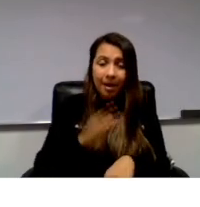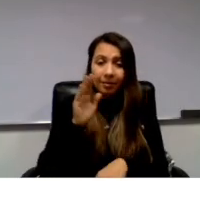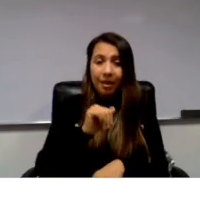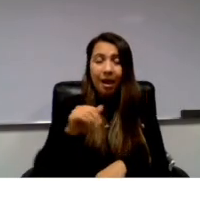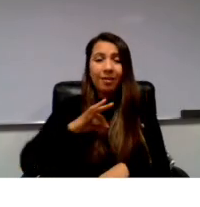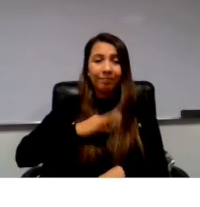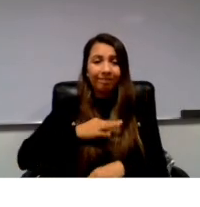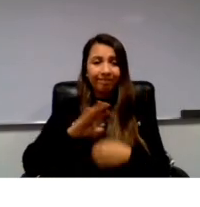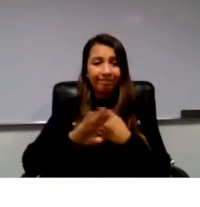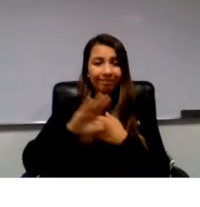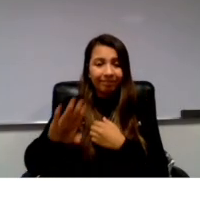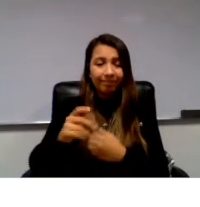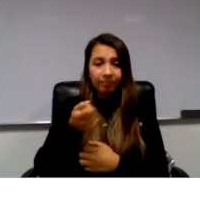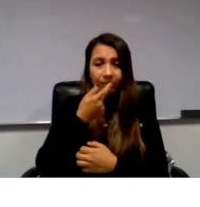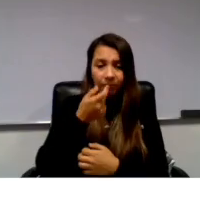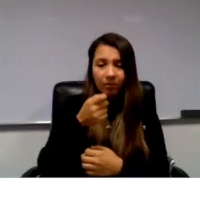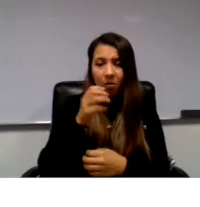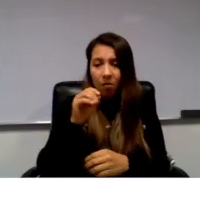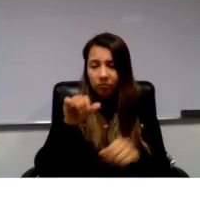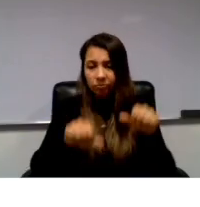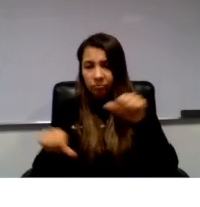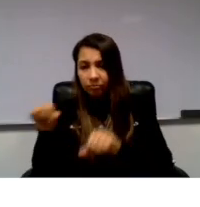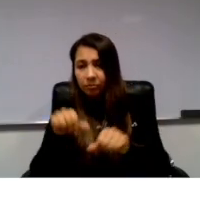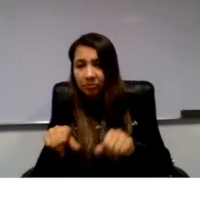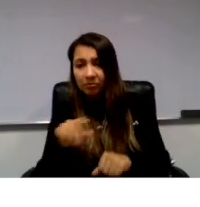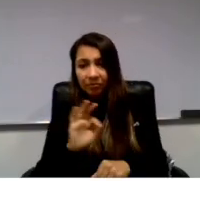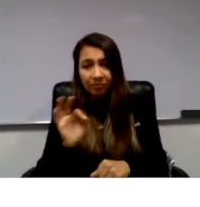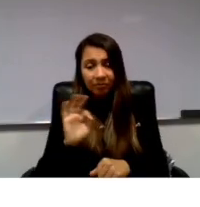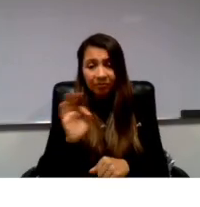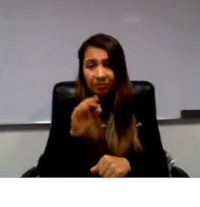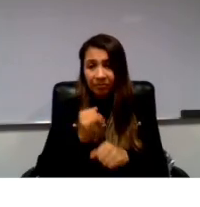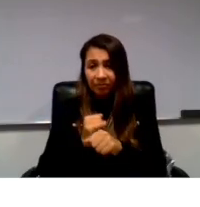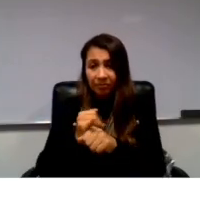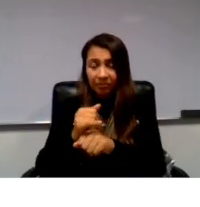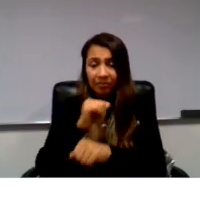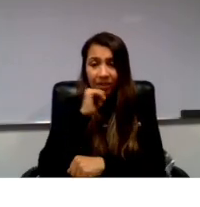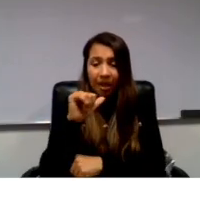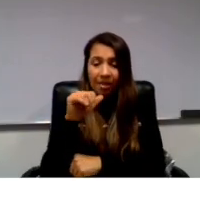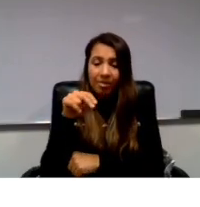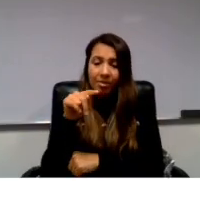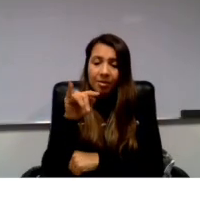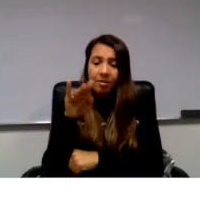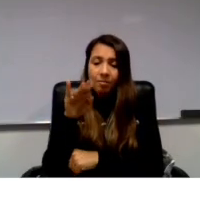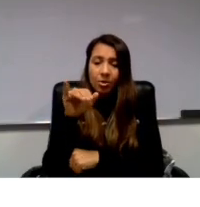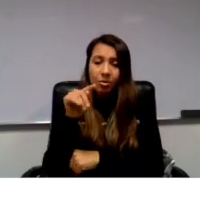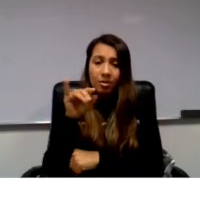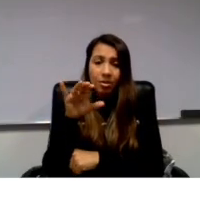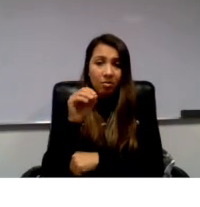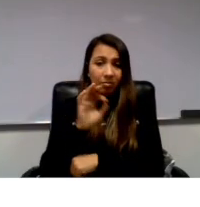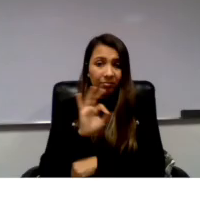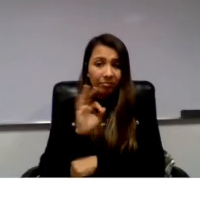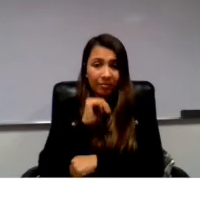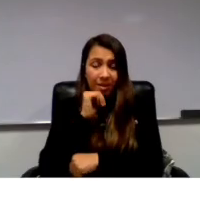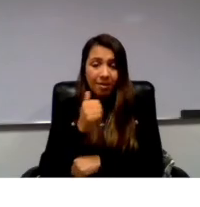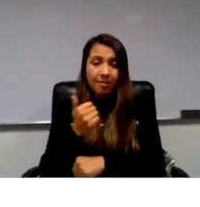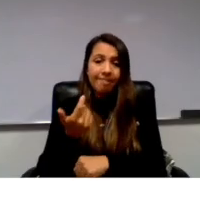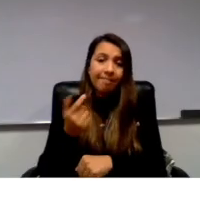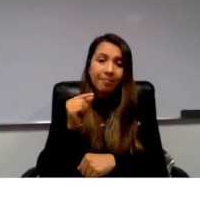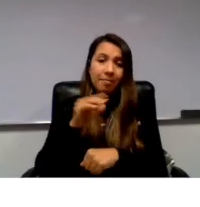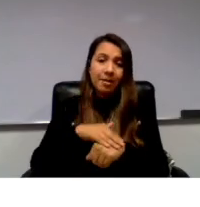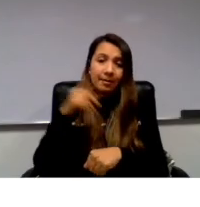antibióticos, pues tenemos un futuro un poco complicado, ¿no? Entonces, pues es una de las cosas